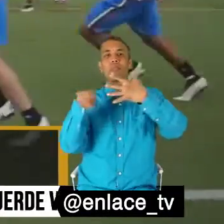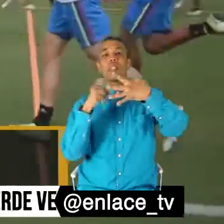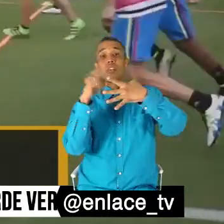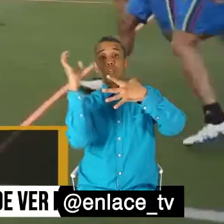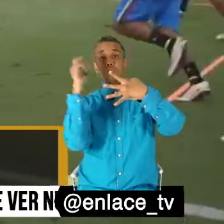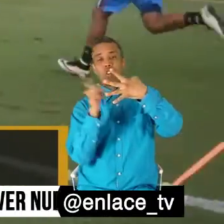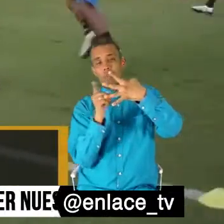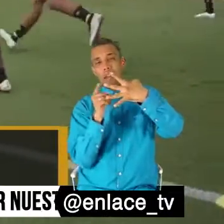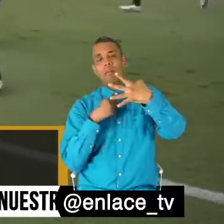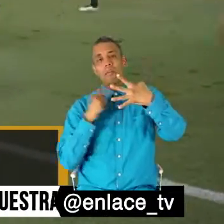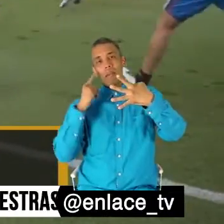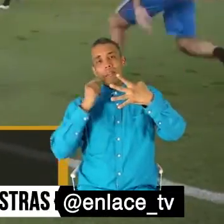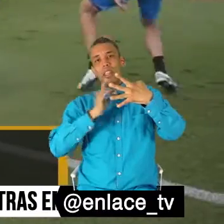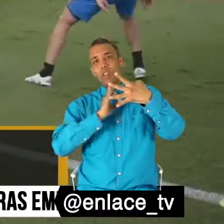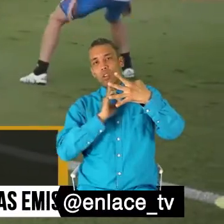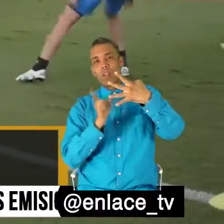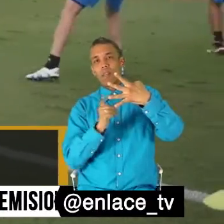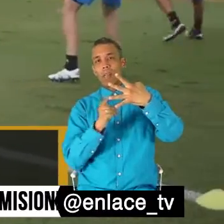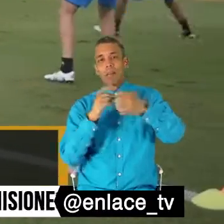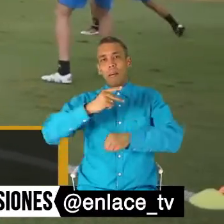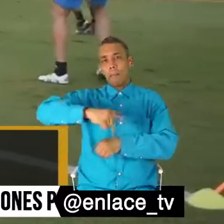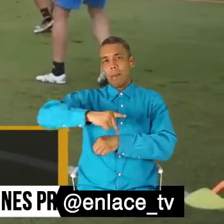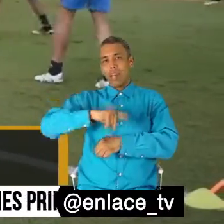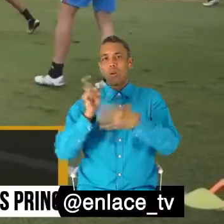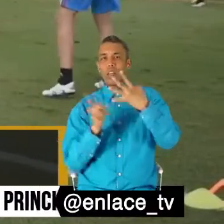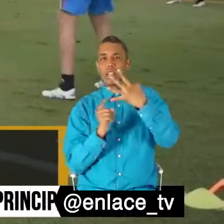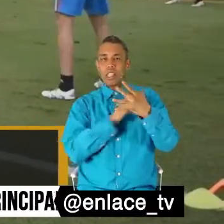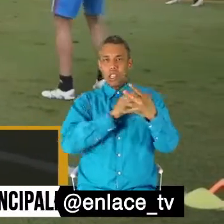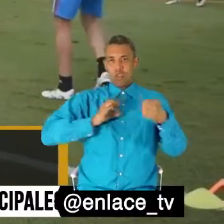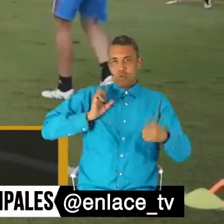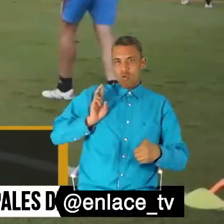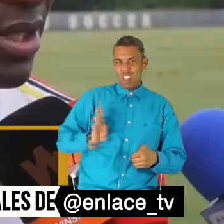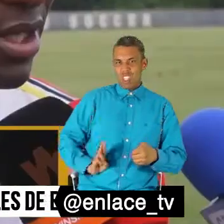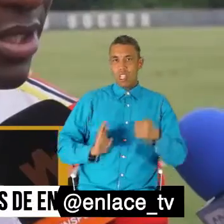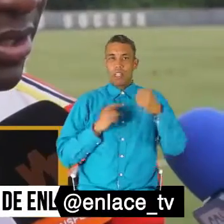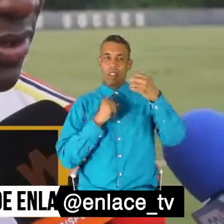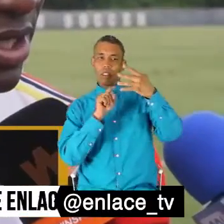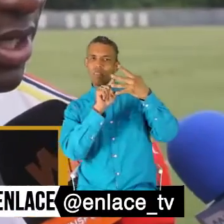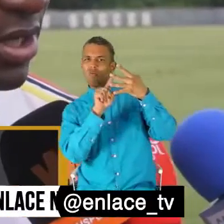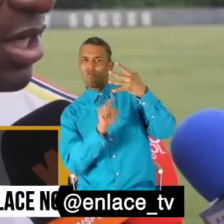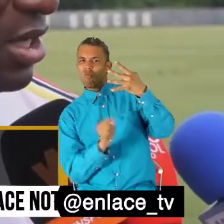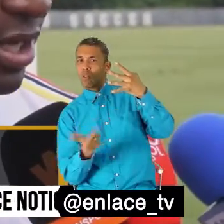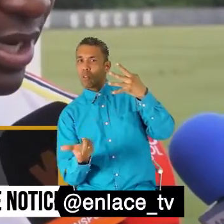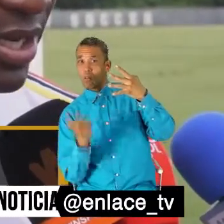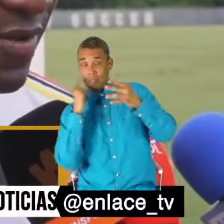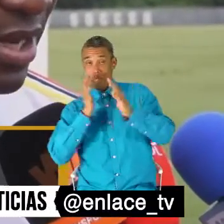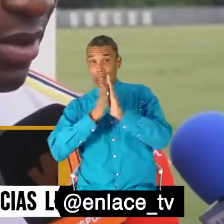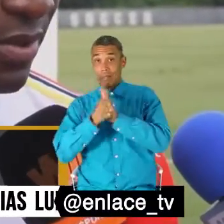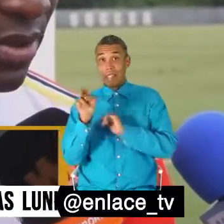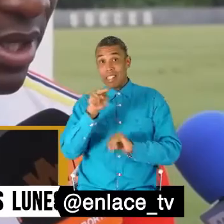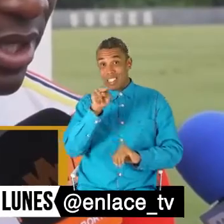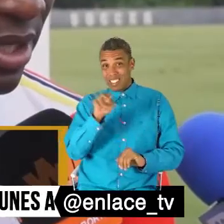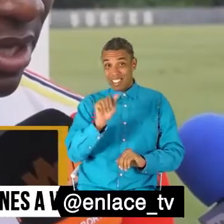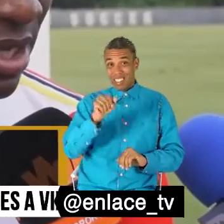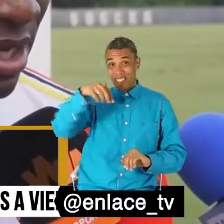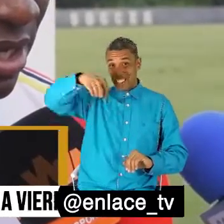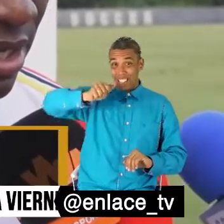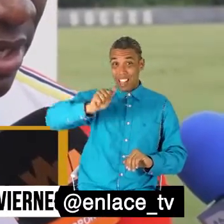Unidos y Costa Rica, equipos a los que se refirió el defensa Cristian Zapata. Difíciles selecciones de gran nivel, eso